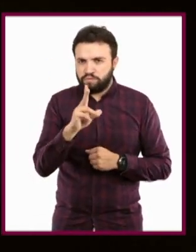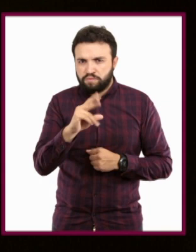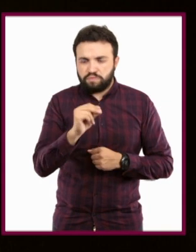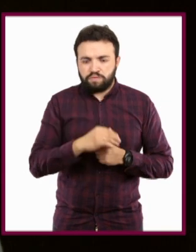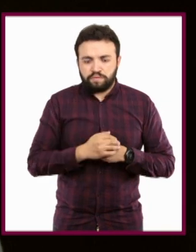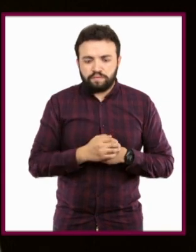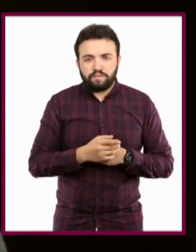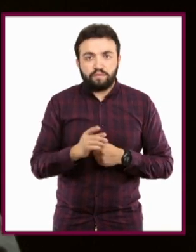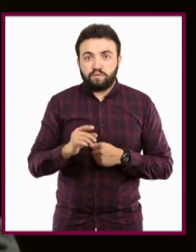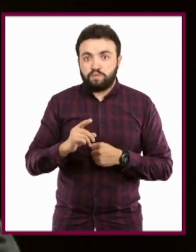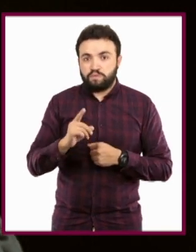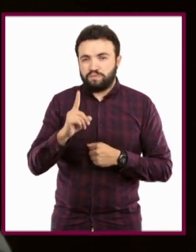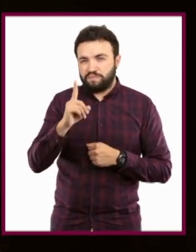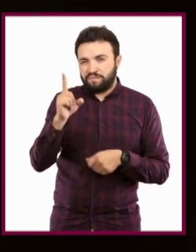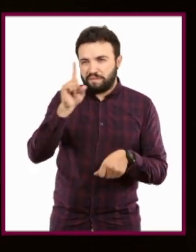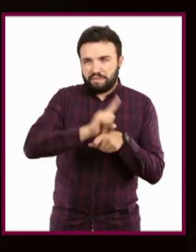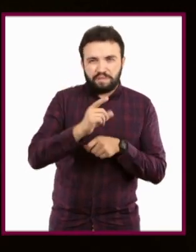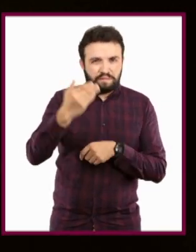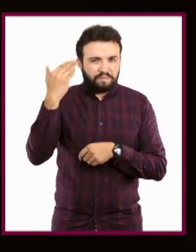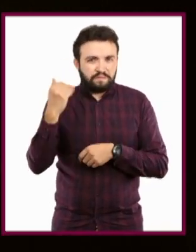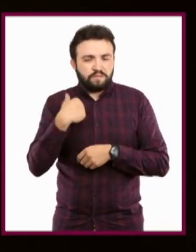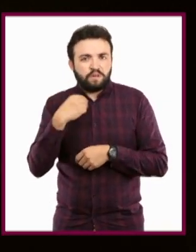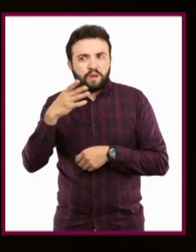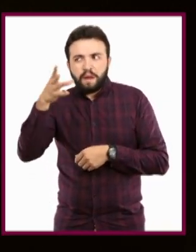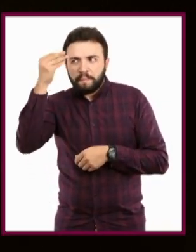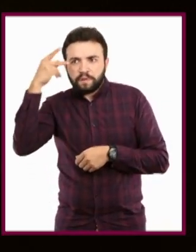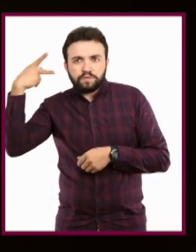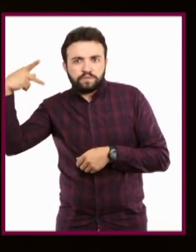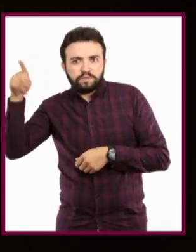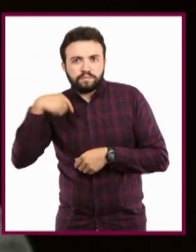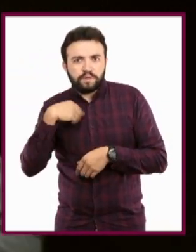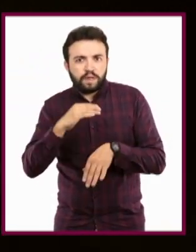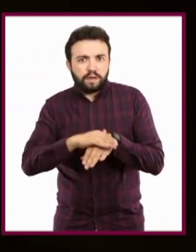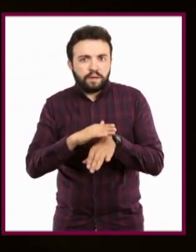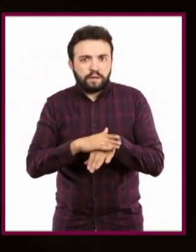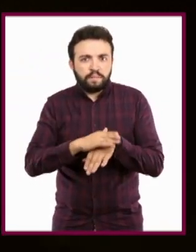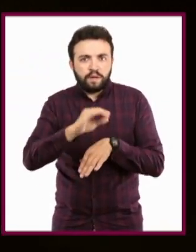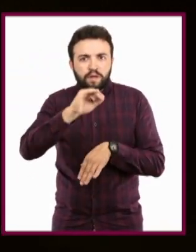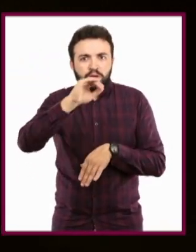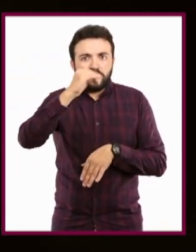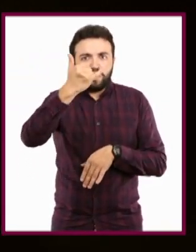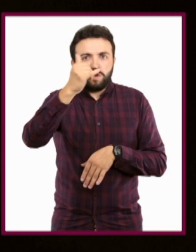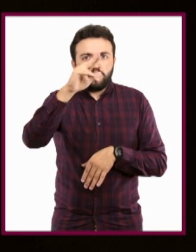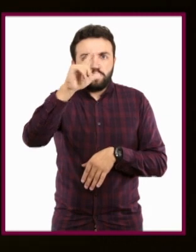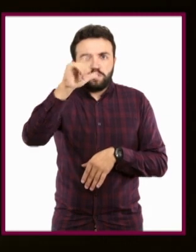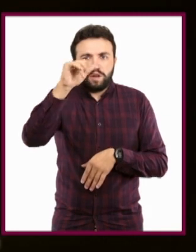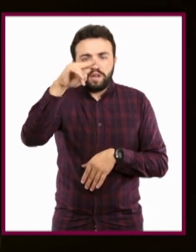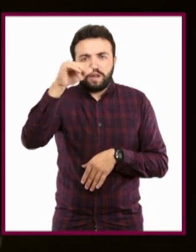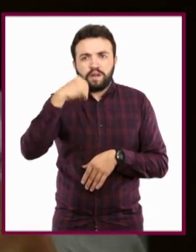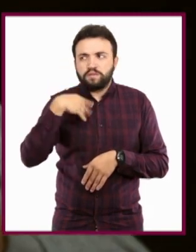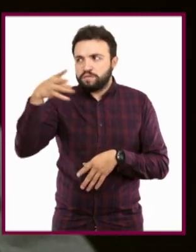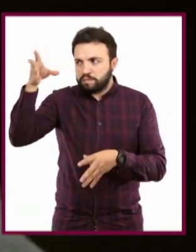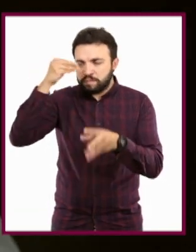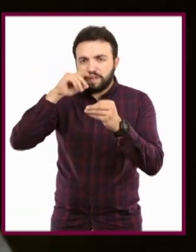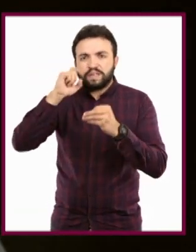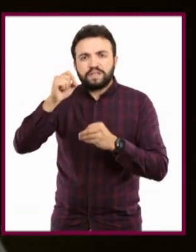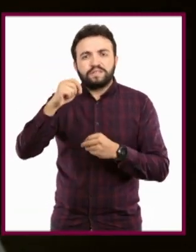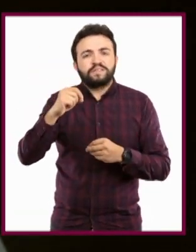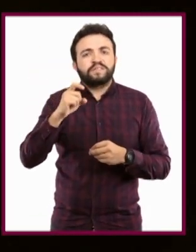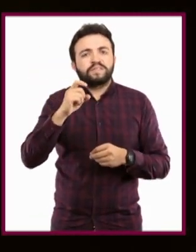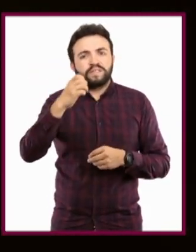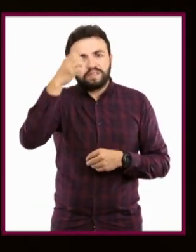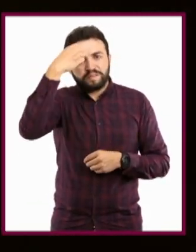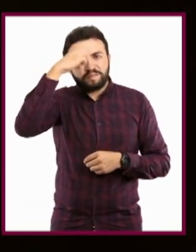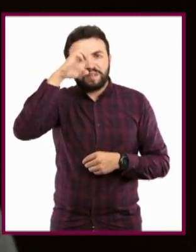día, por ejemplo, aprendí de mi amiga Juliana lo que es la inteligencia espiritual. Porque, aunque ustedes no lo